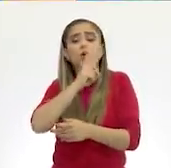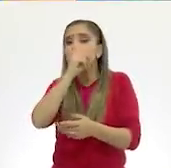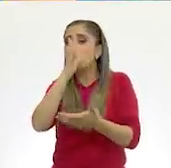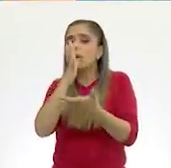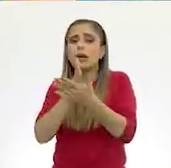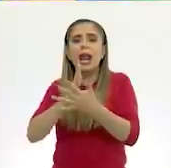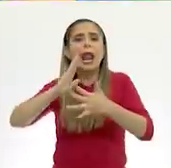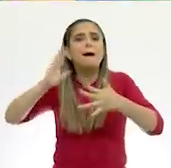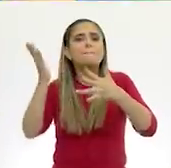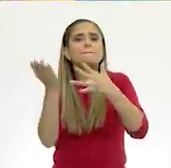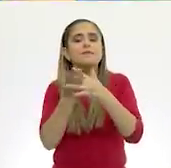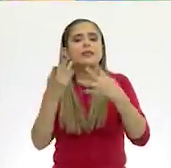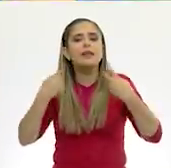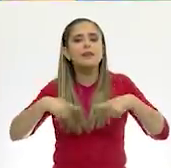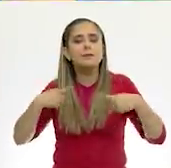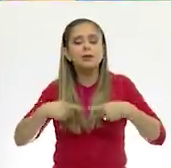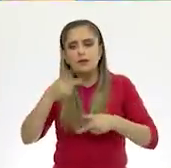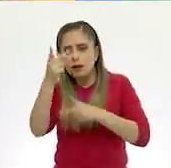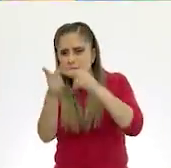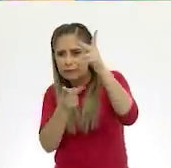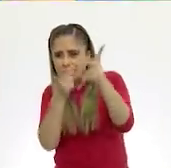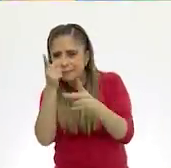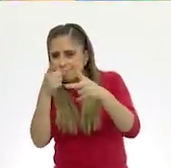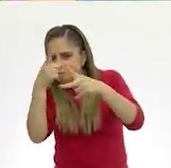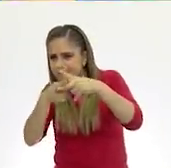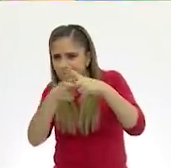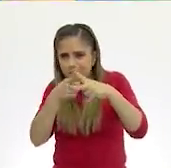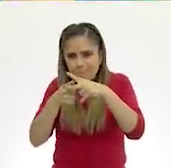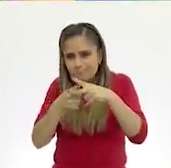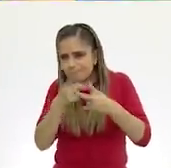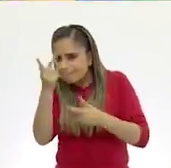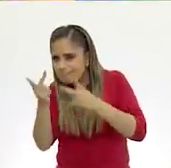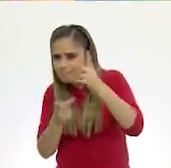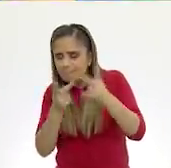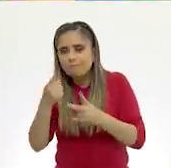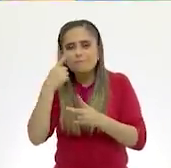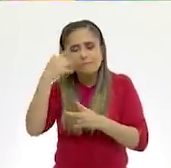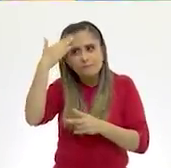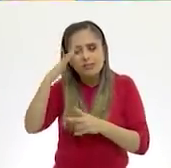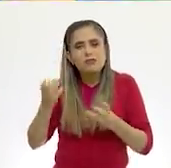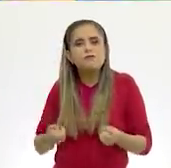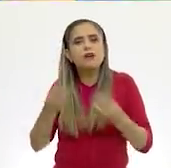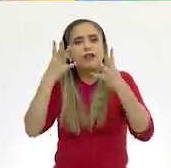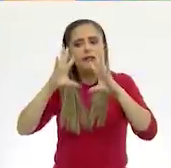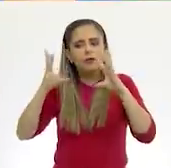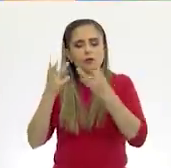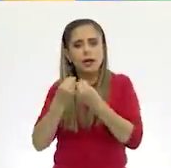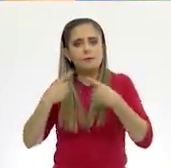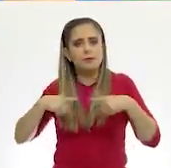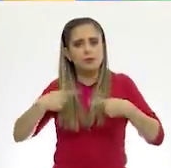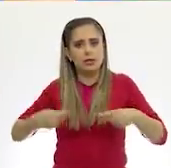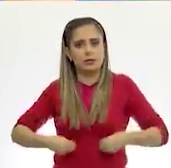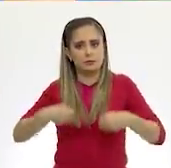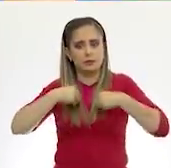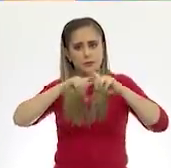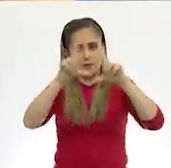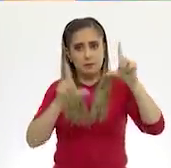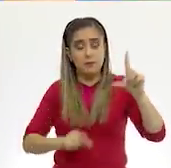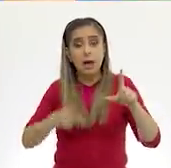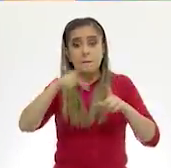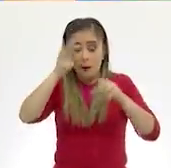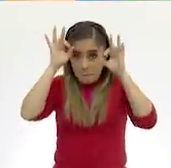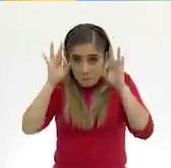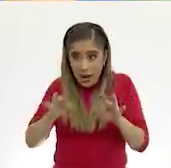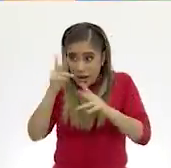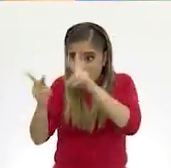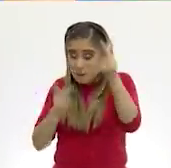y se realiza un cálculo o proyección para estimar la población total y por lo tanto no es tan precisa,